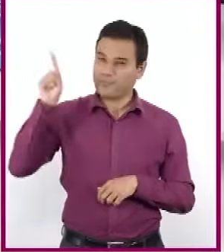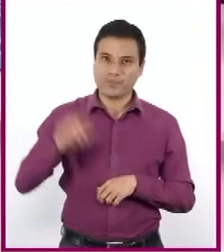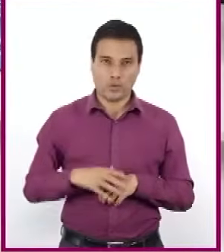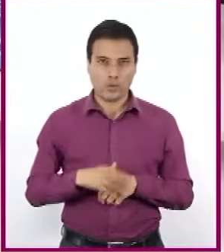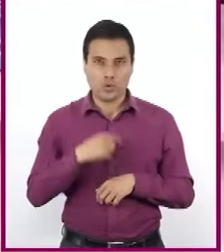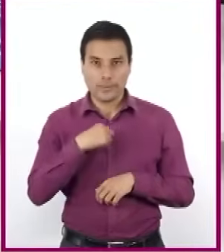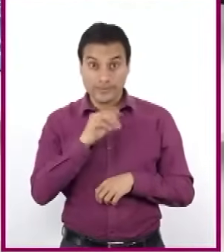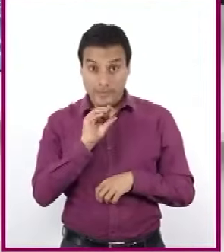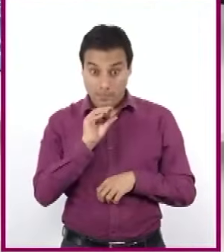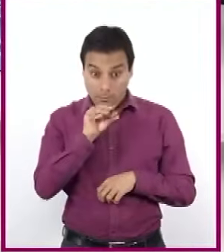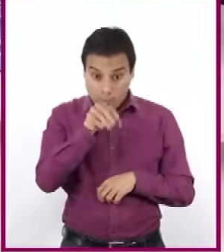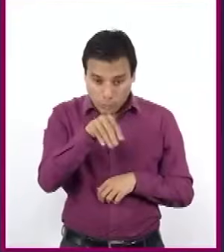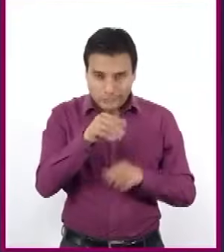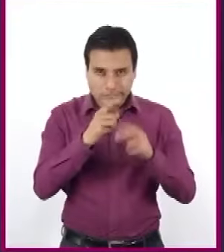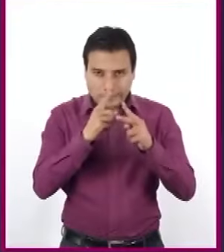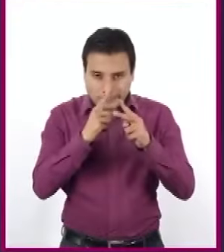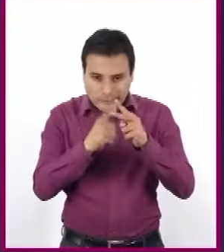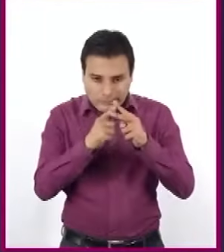observemos.